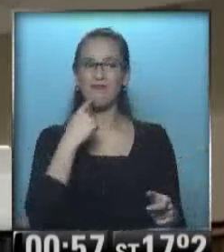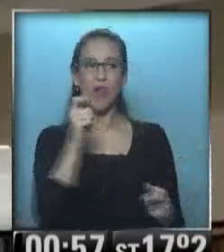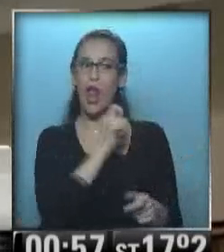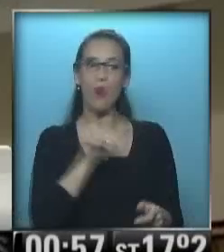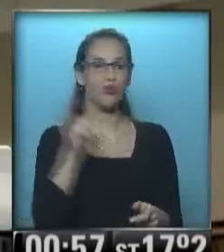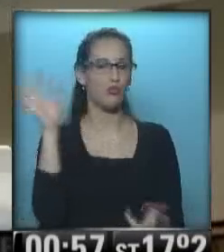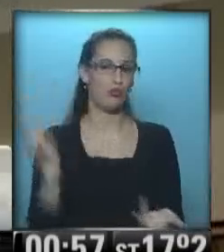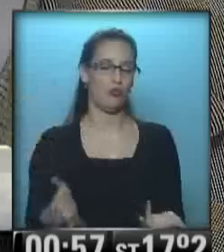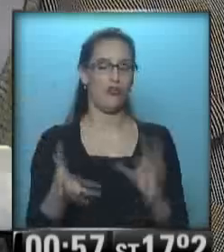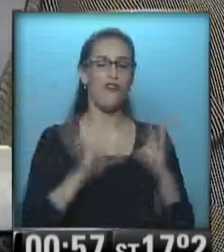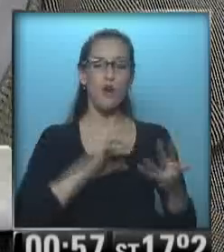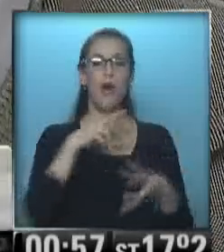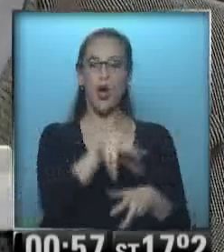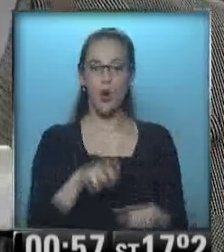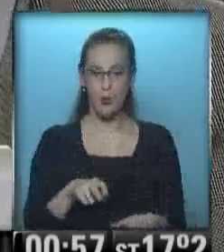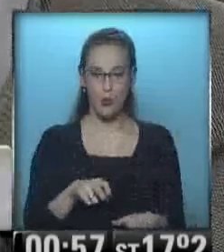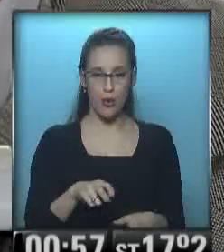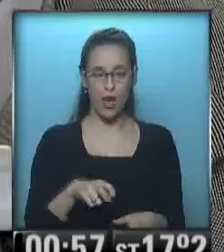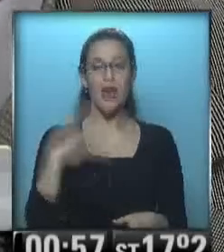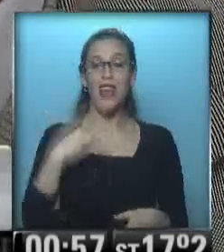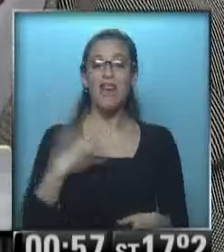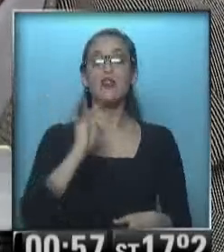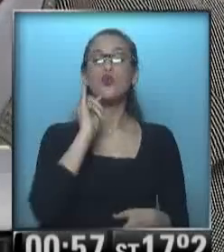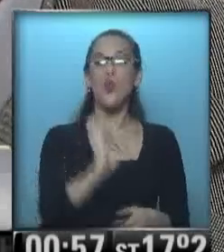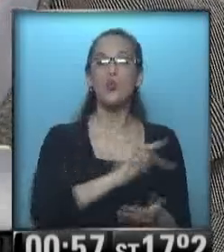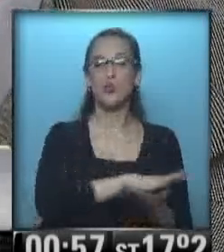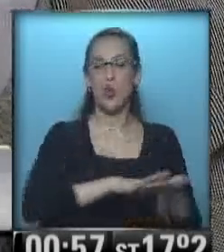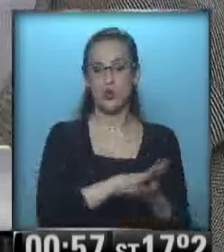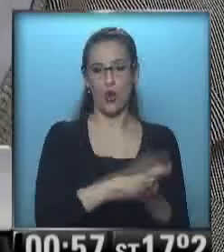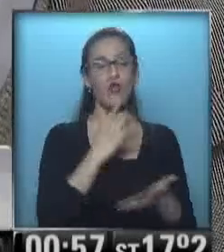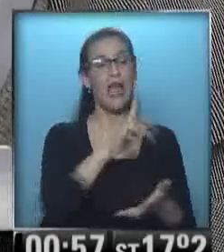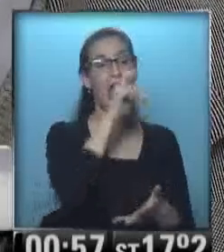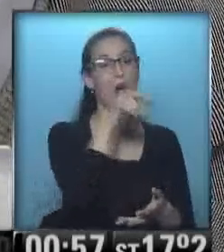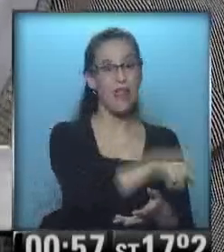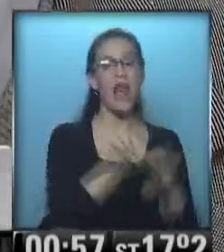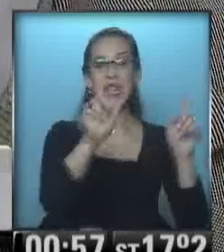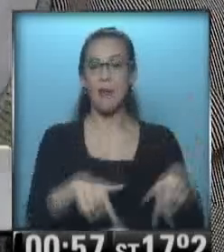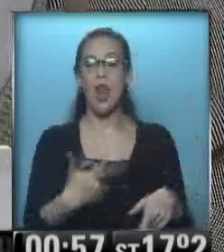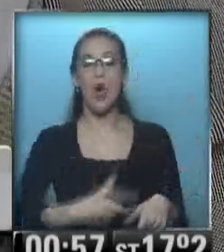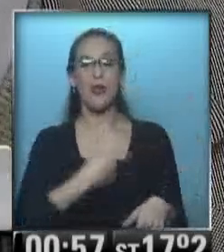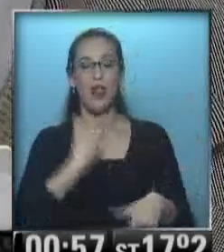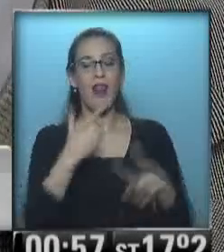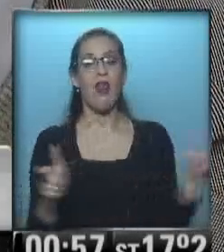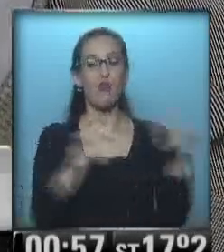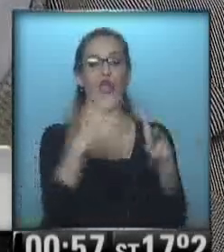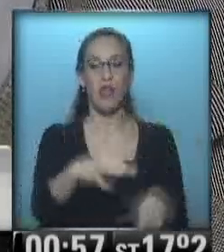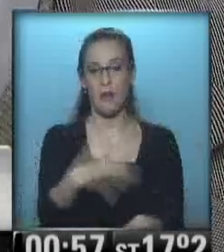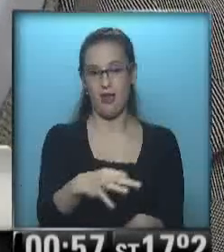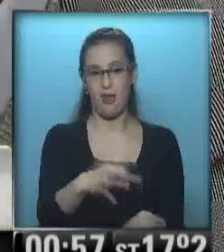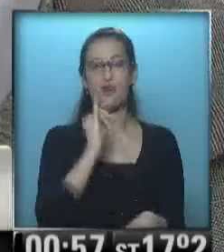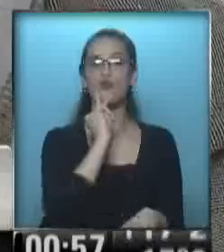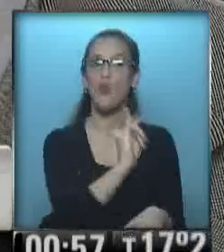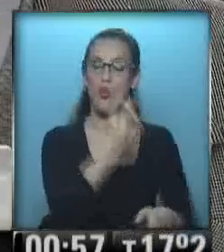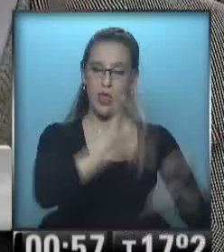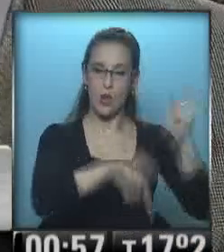resolver entre las asociaciones de clínicas y las prepagas, de que las prestaciones se paguen adecuadamente. Y no poner